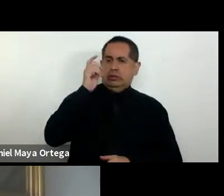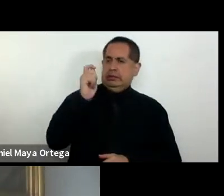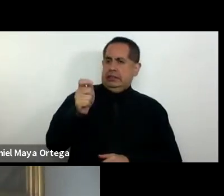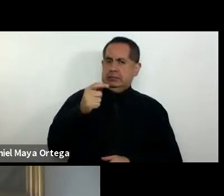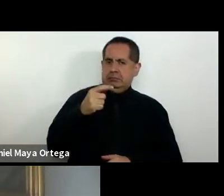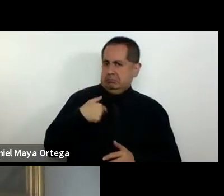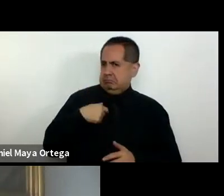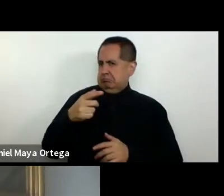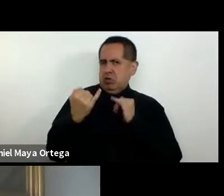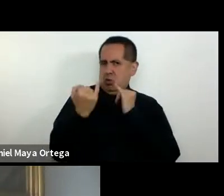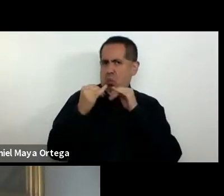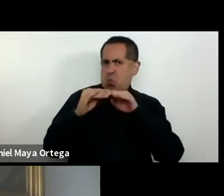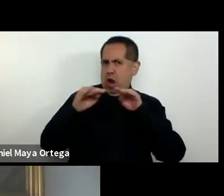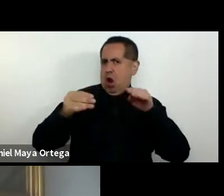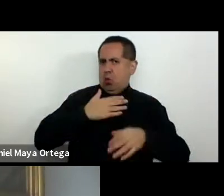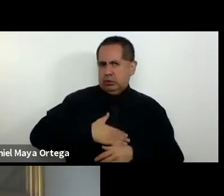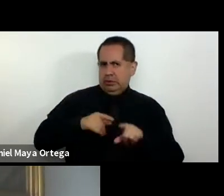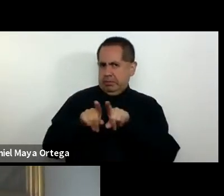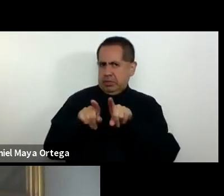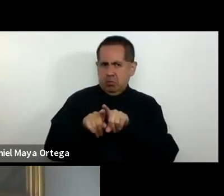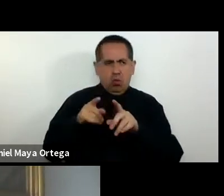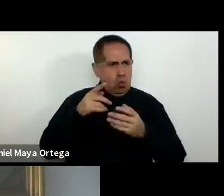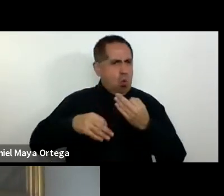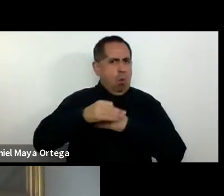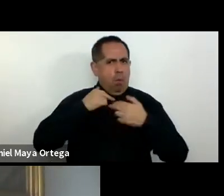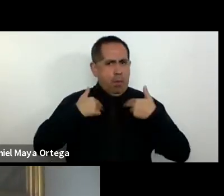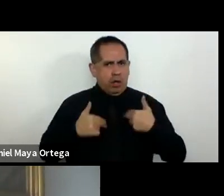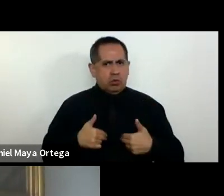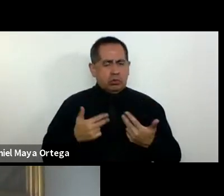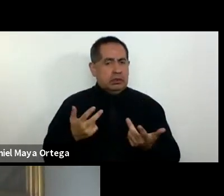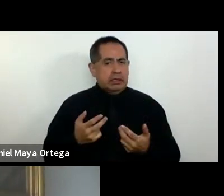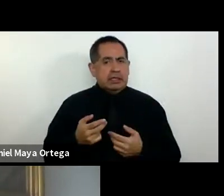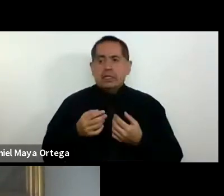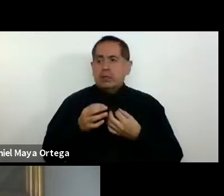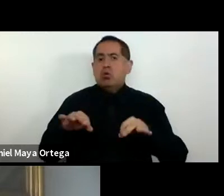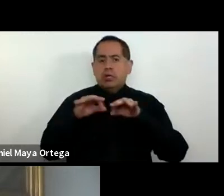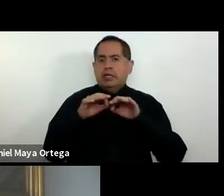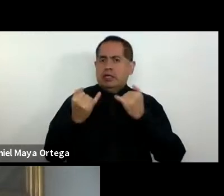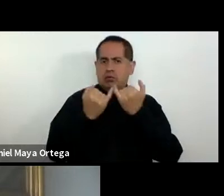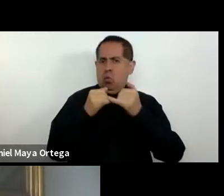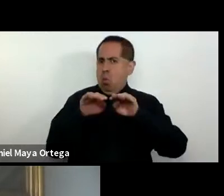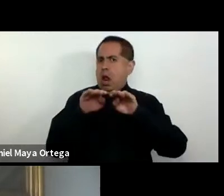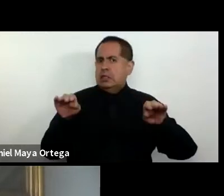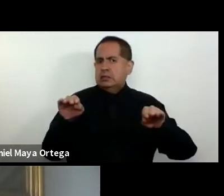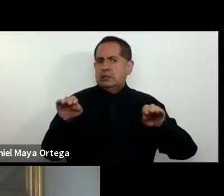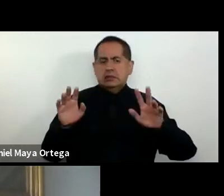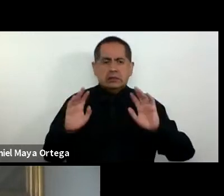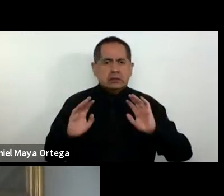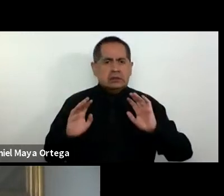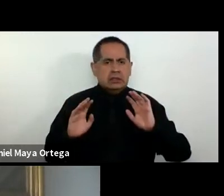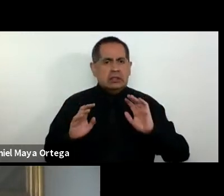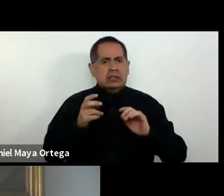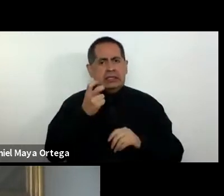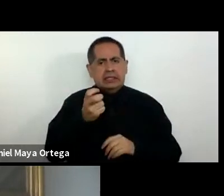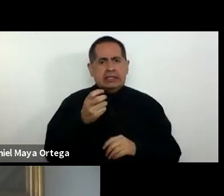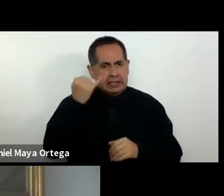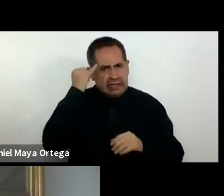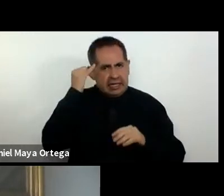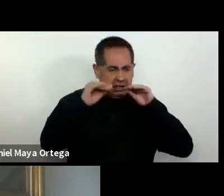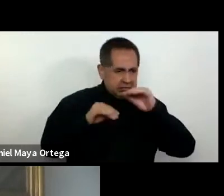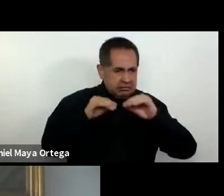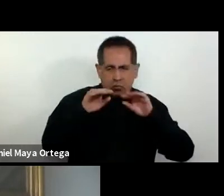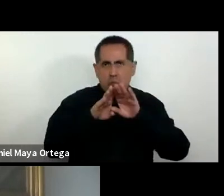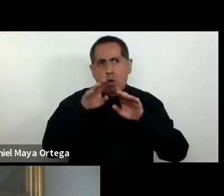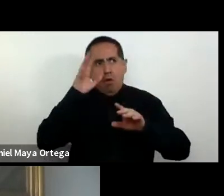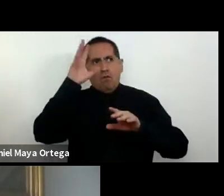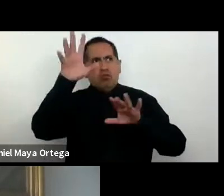igualdad entre los seres humanos. Y apreciar esta igualdad nos permite generar el diseño universal del